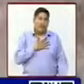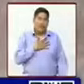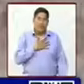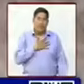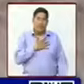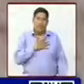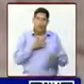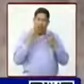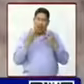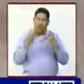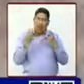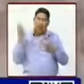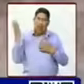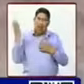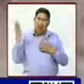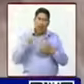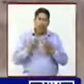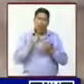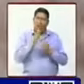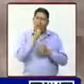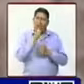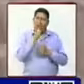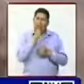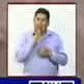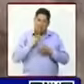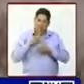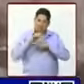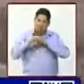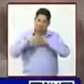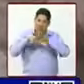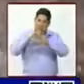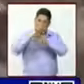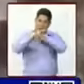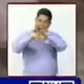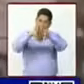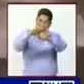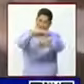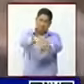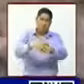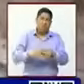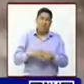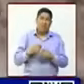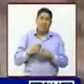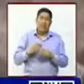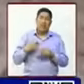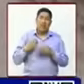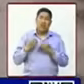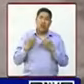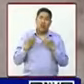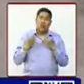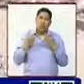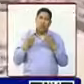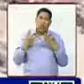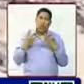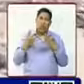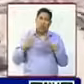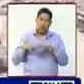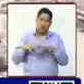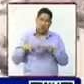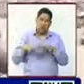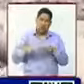Estamos mostrando cómo el agua, la riada que viene justamente desde el cerro, se está llevando gran parte de la plataforma.